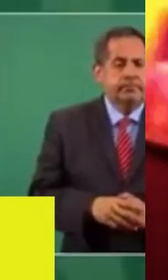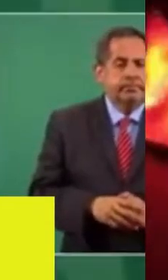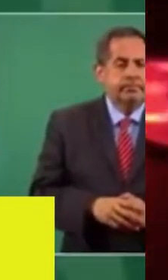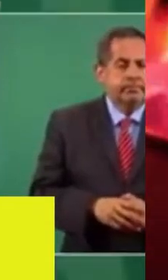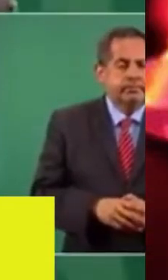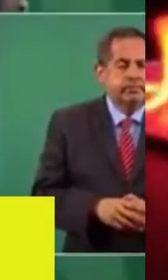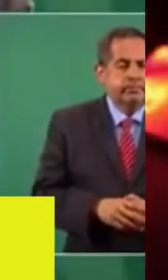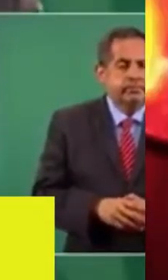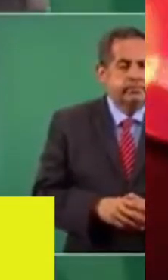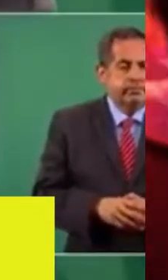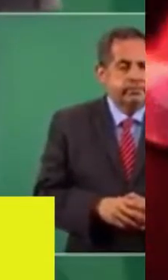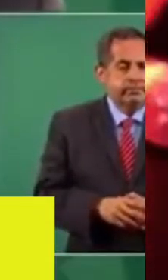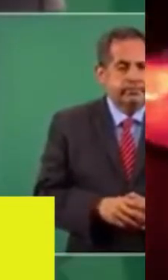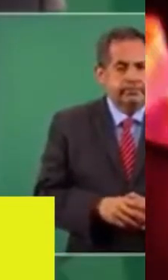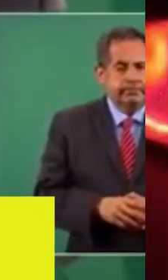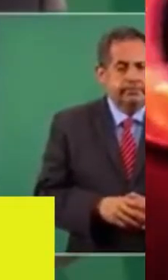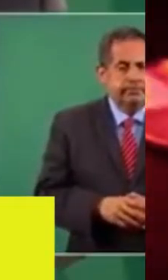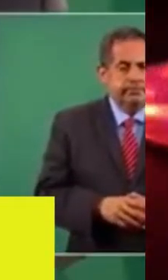la